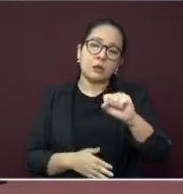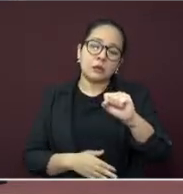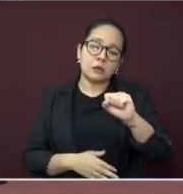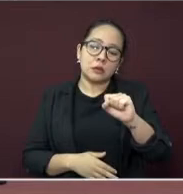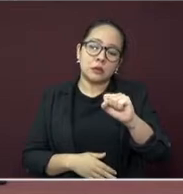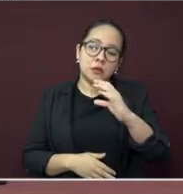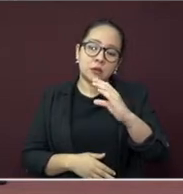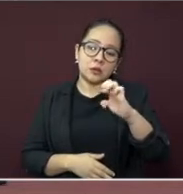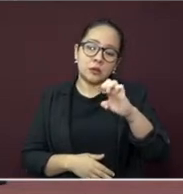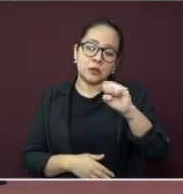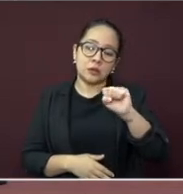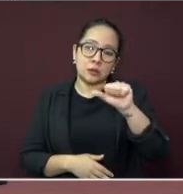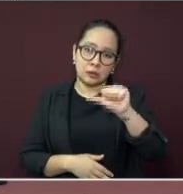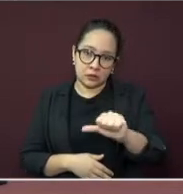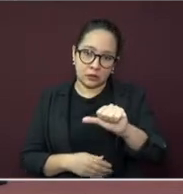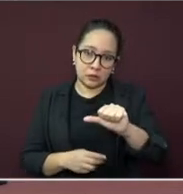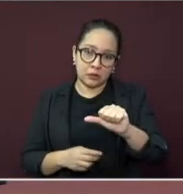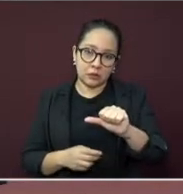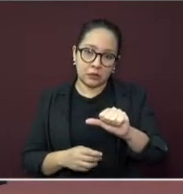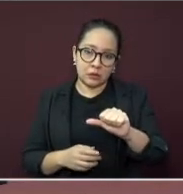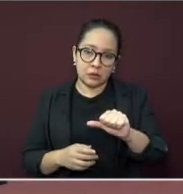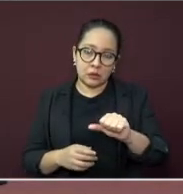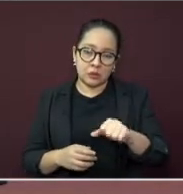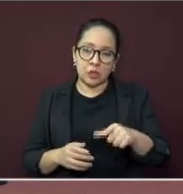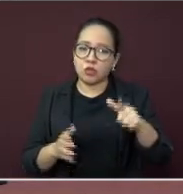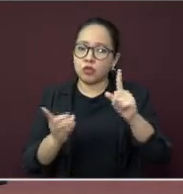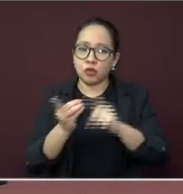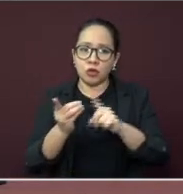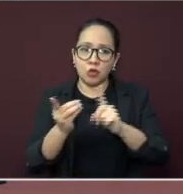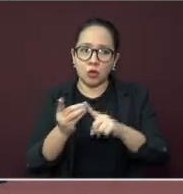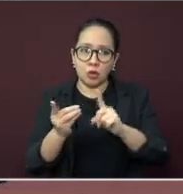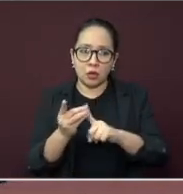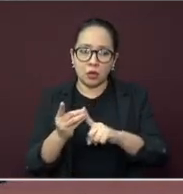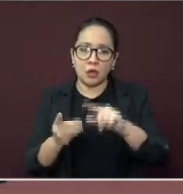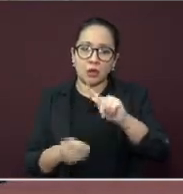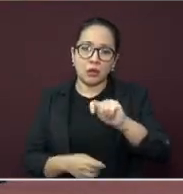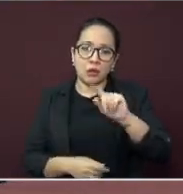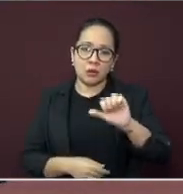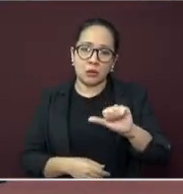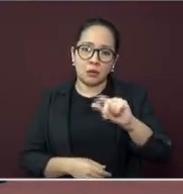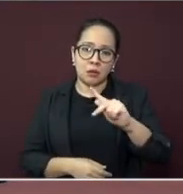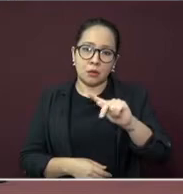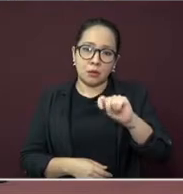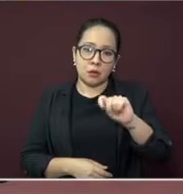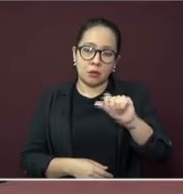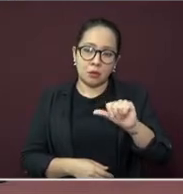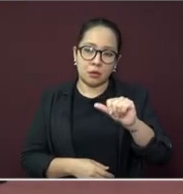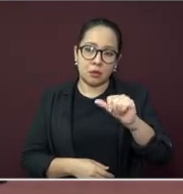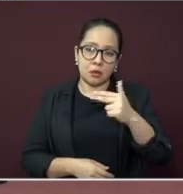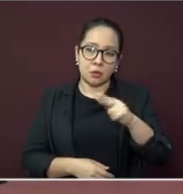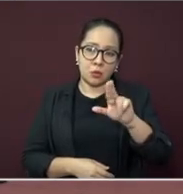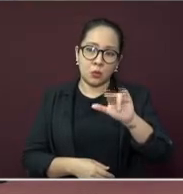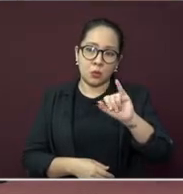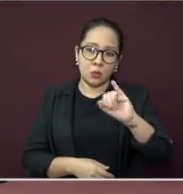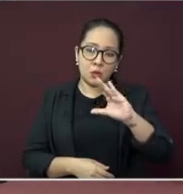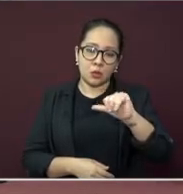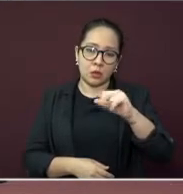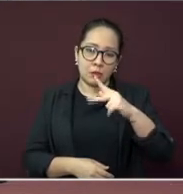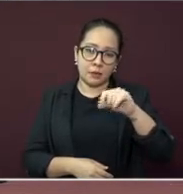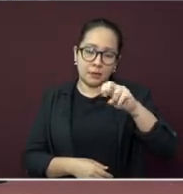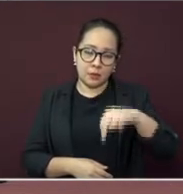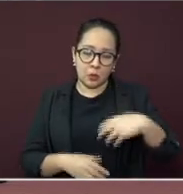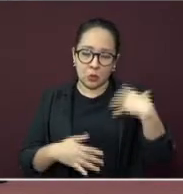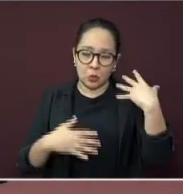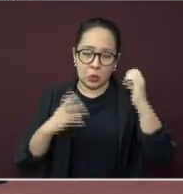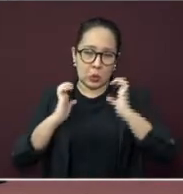ampliados de servicios de ampliados de tatahuicapan un flamante centro de salud el hospital de